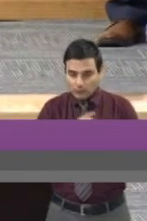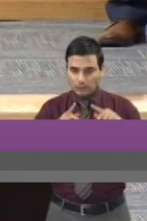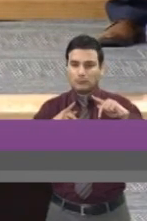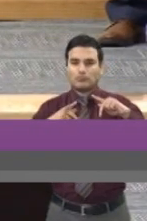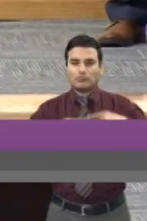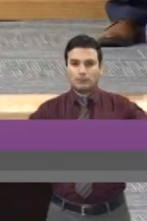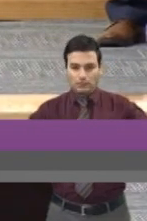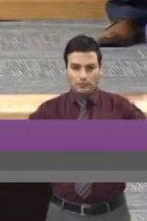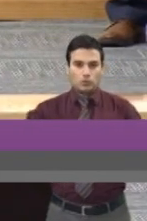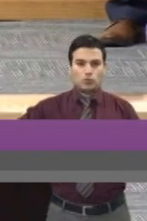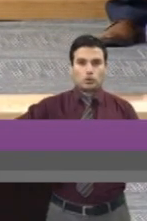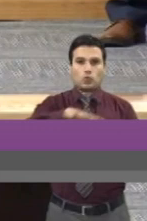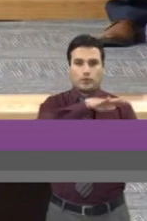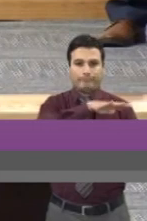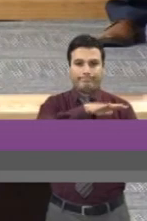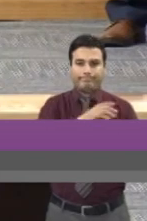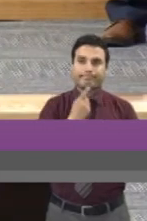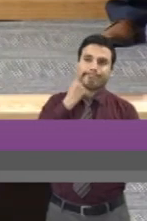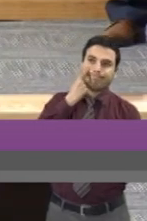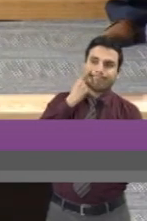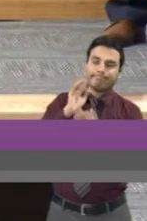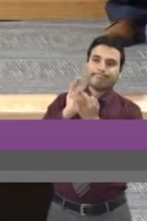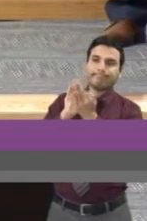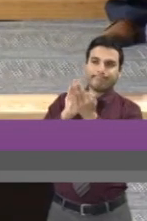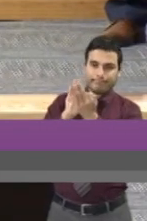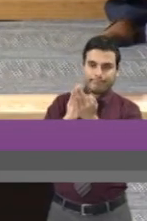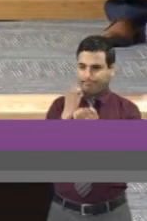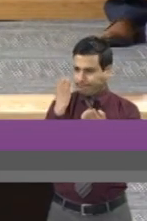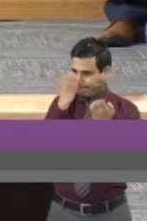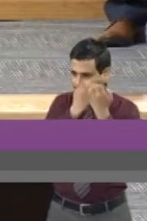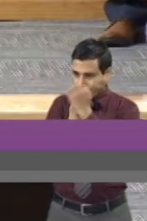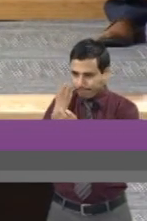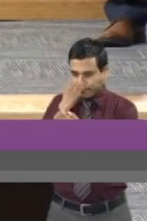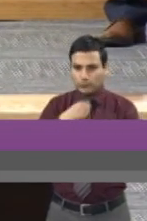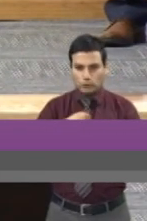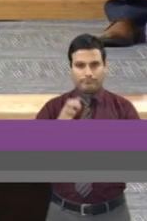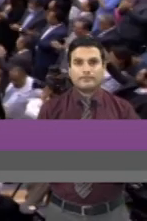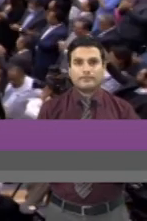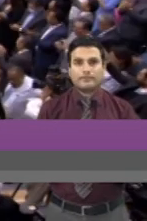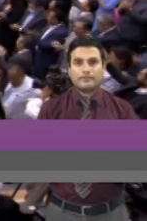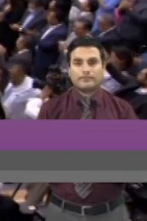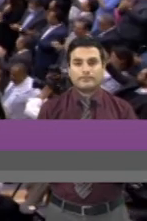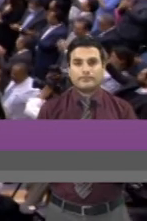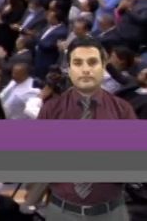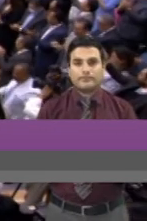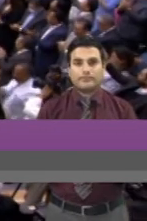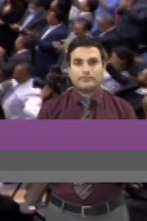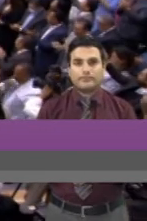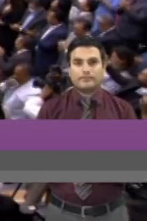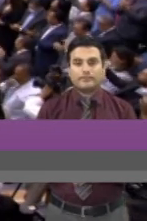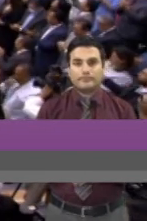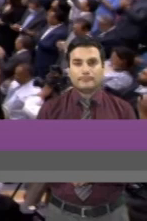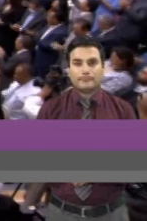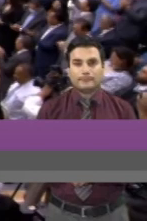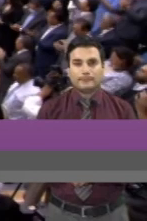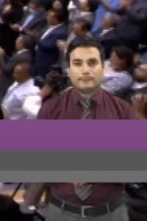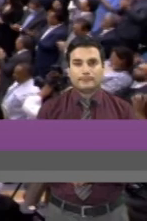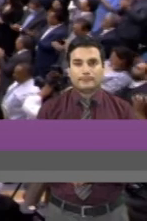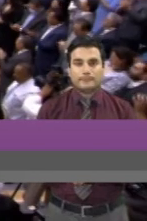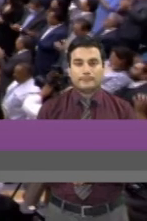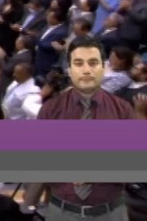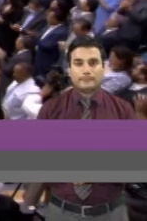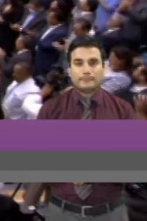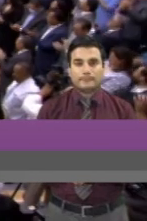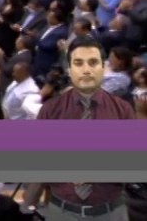Tadei Zavala como la primera consejera presidenta del Instituto Nacional Electoral, así como a los tres titulares de las tres consejerías del organismo, los